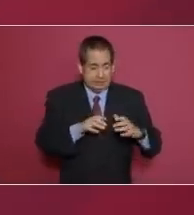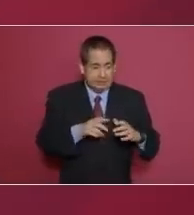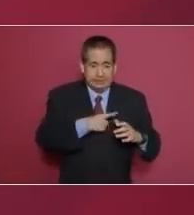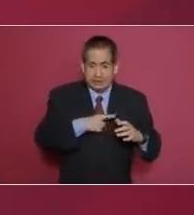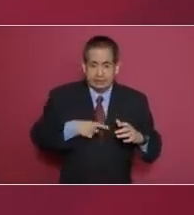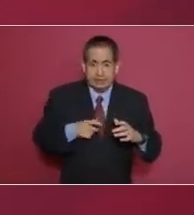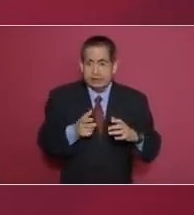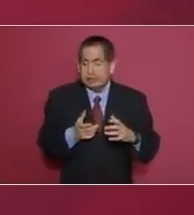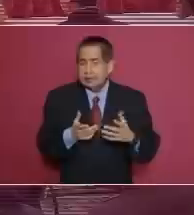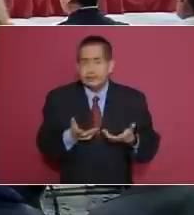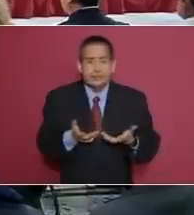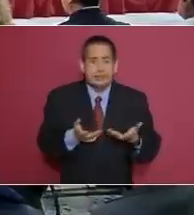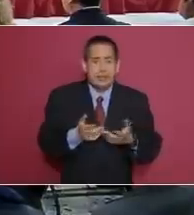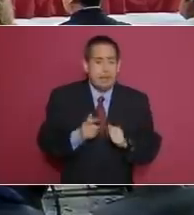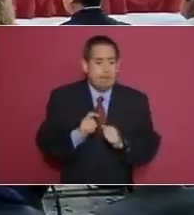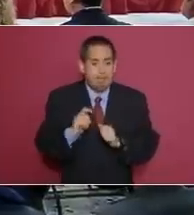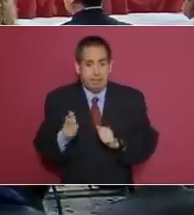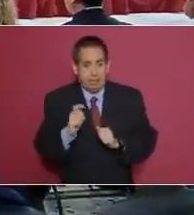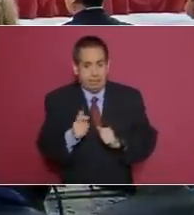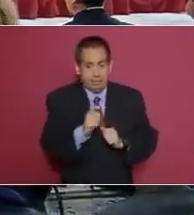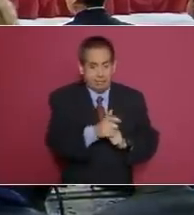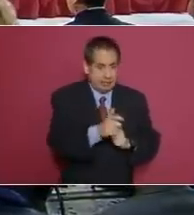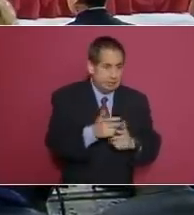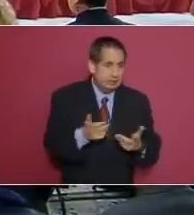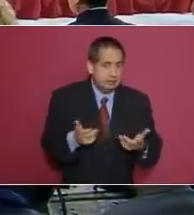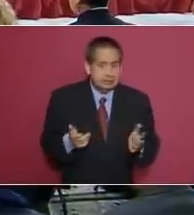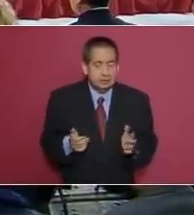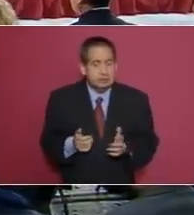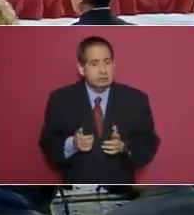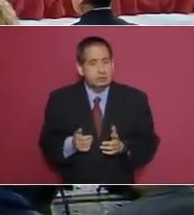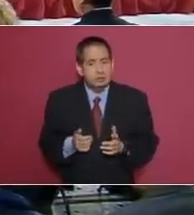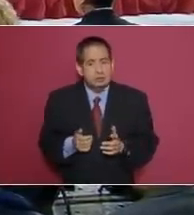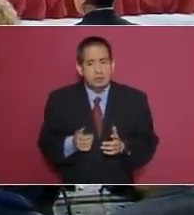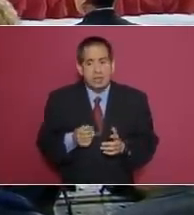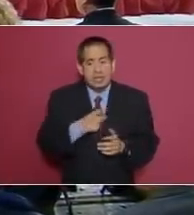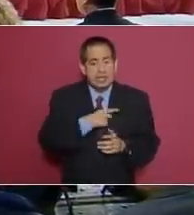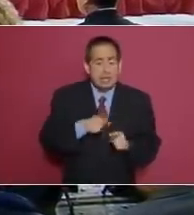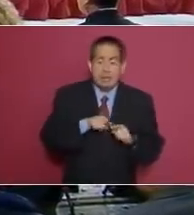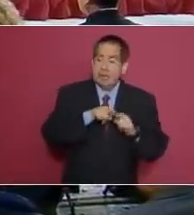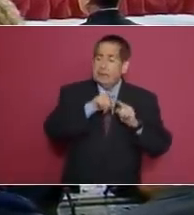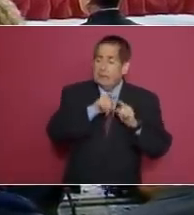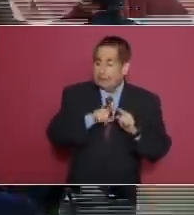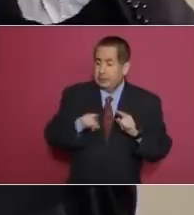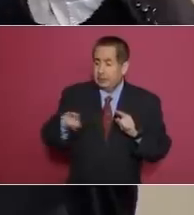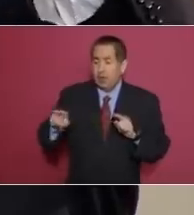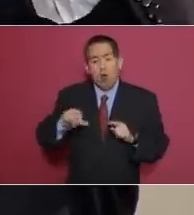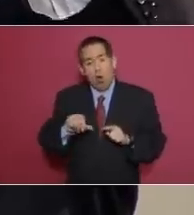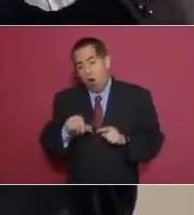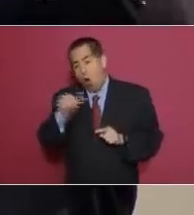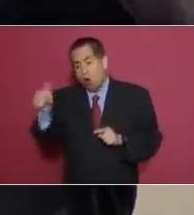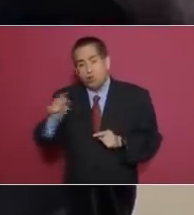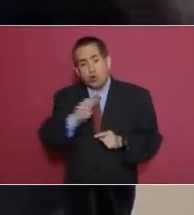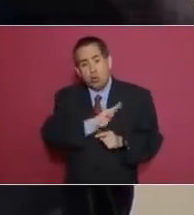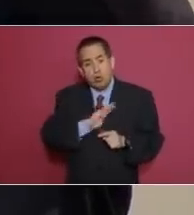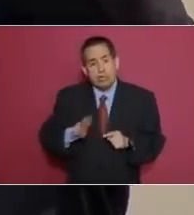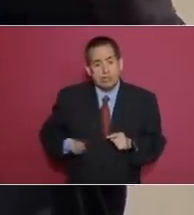tiene que pagar, tiene que ir a un municipio,